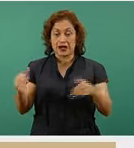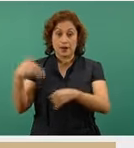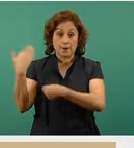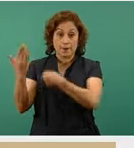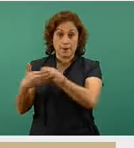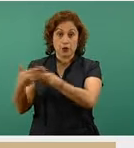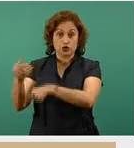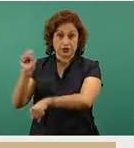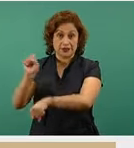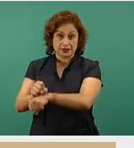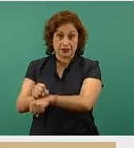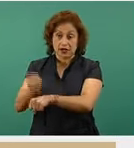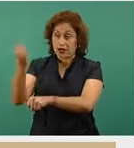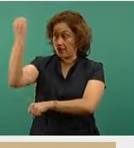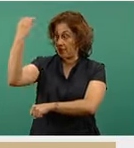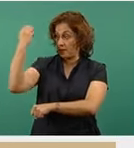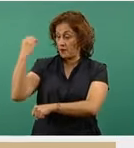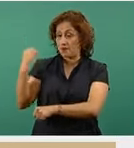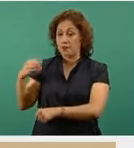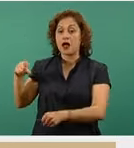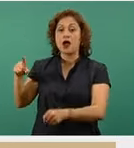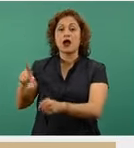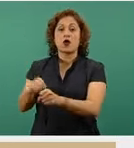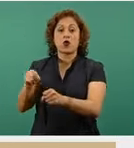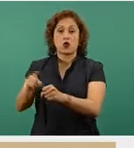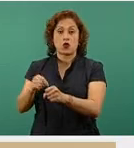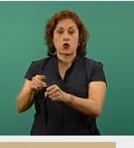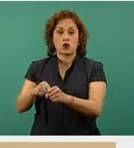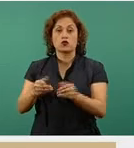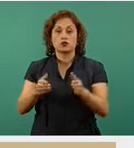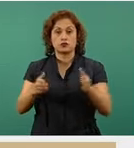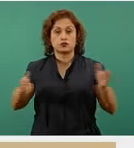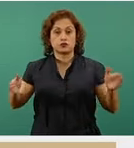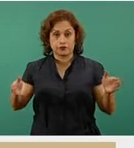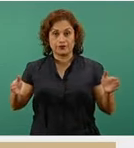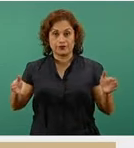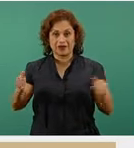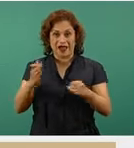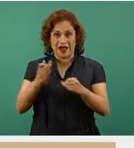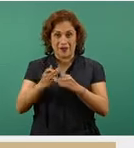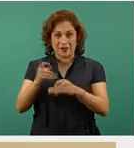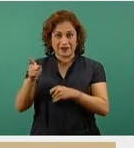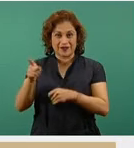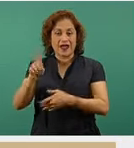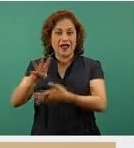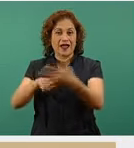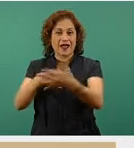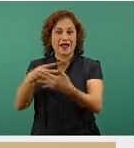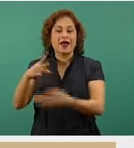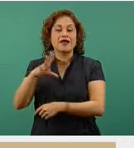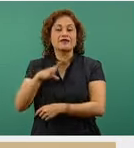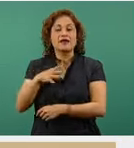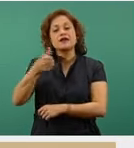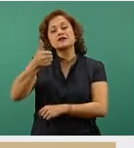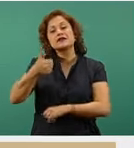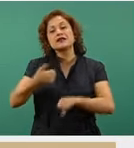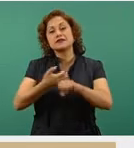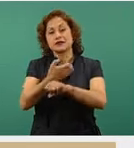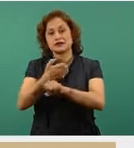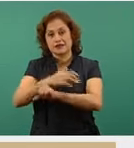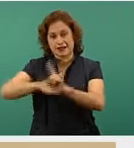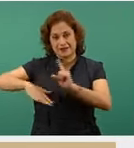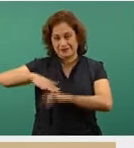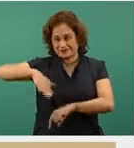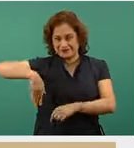semana. Y los 6 entidades federativas de las que estamos hablando. Y vean ustedes cómo han tenido